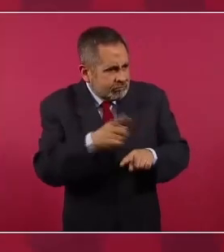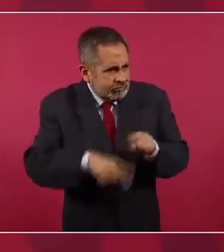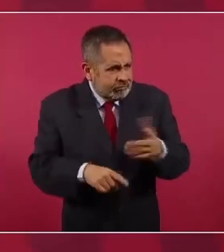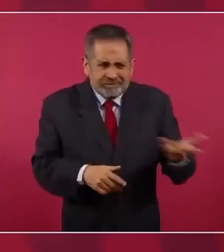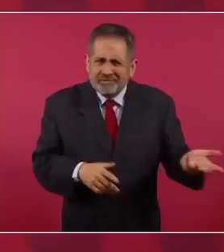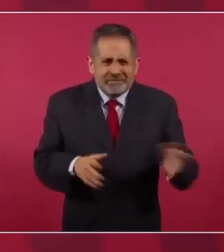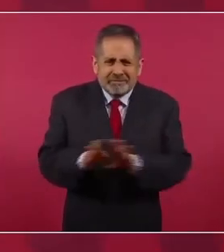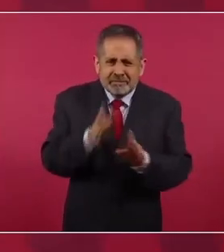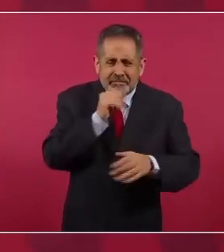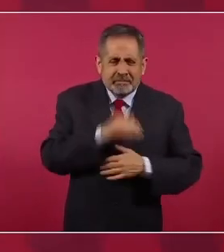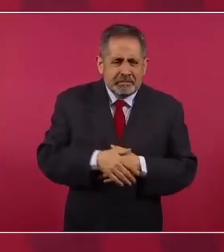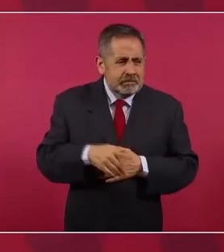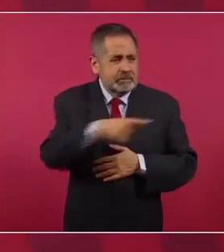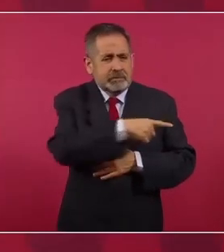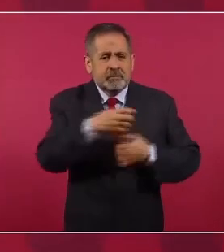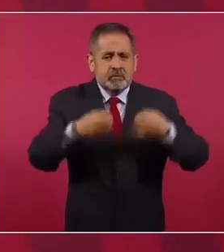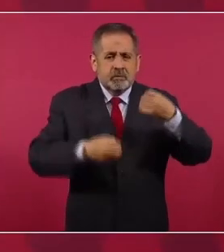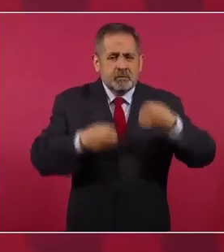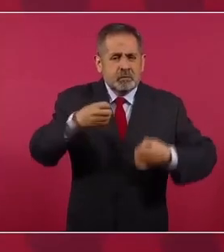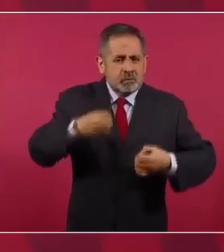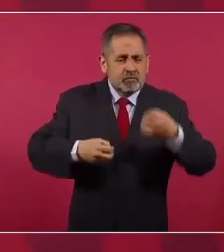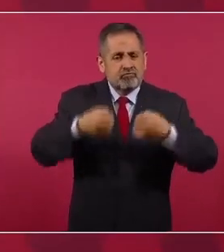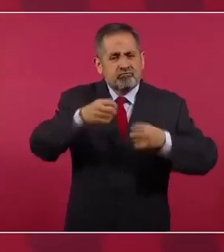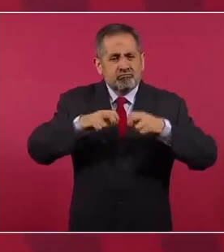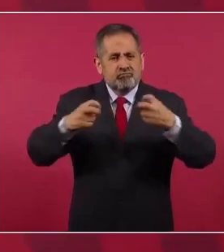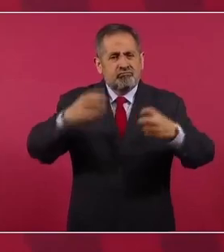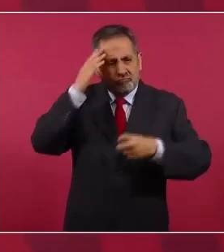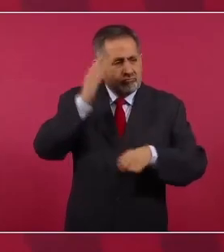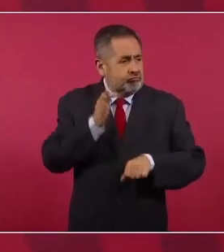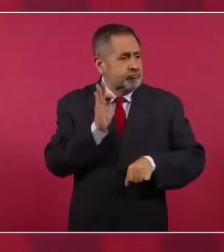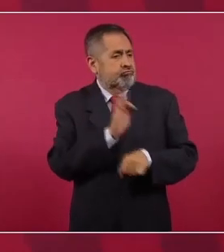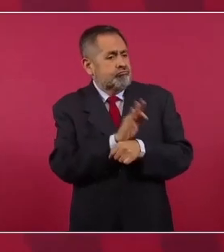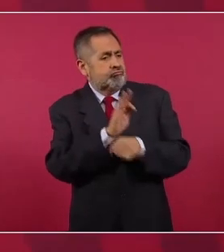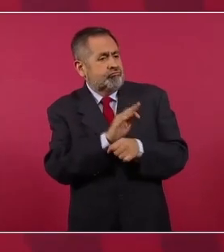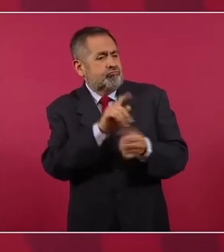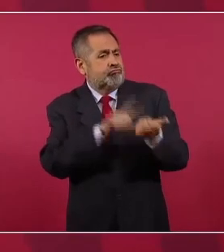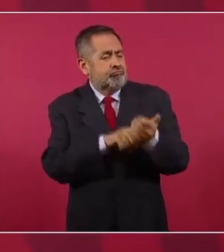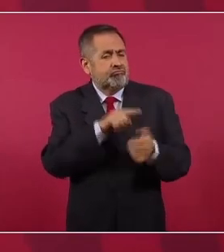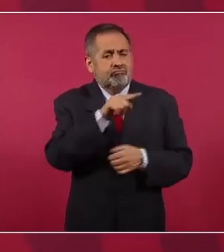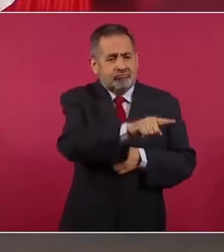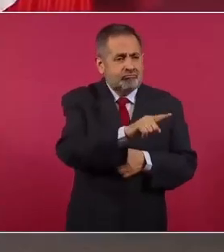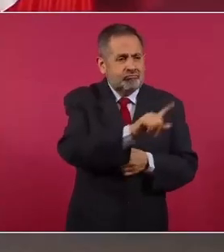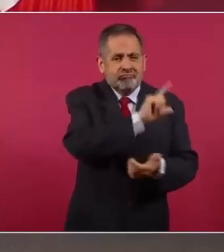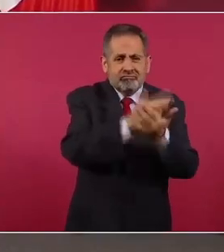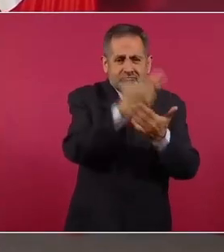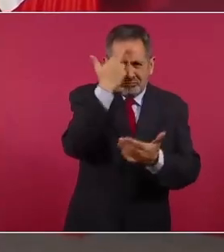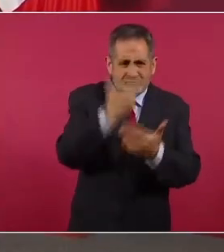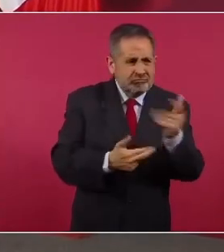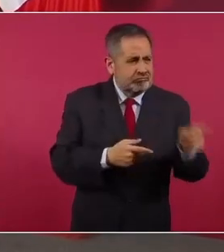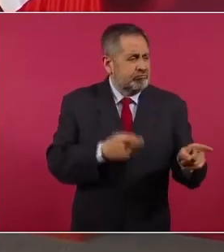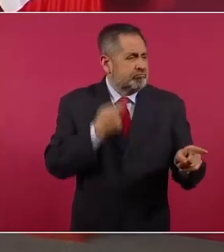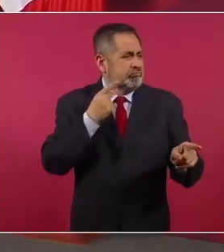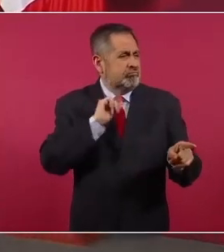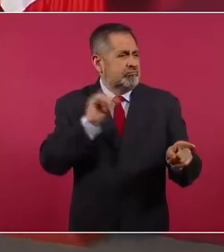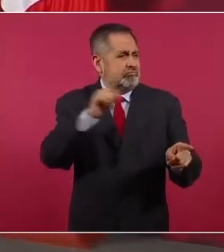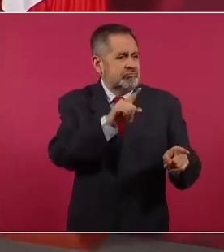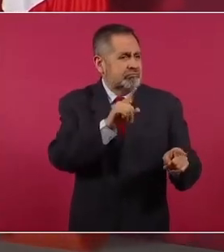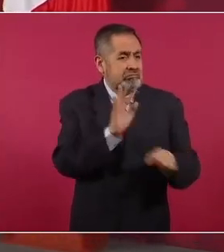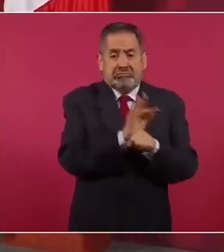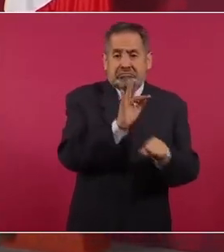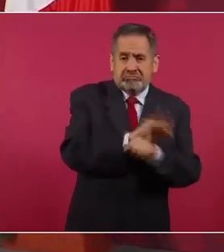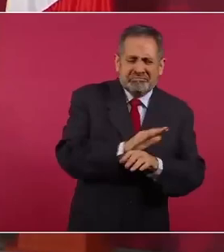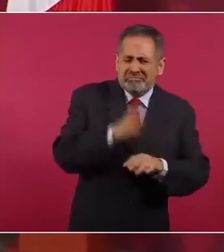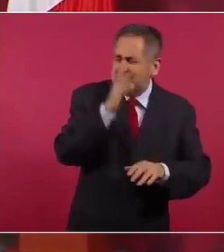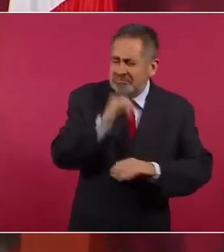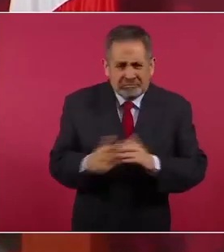¿Cómo van a ser los jueces, magistrados, ministros, defensores de delincuentes de cuello blanco?